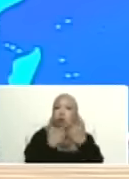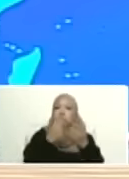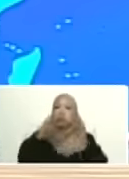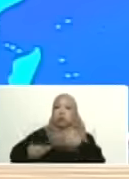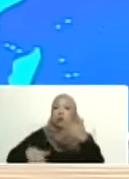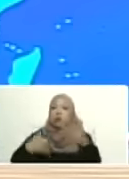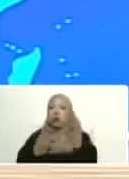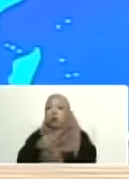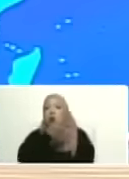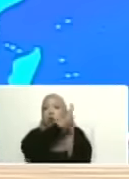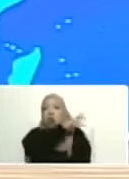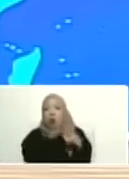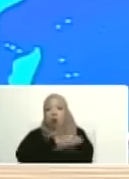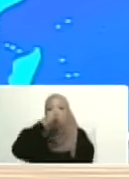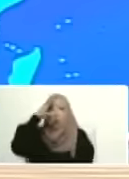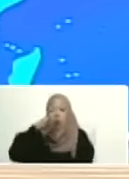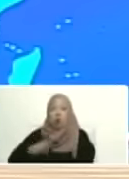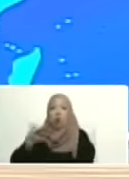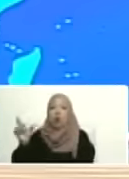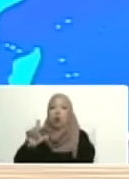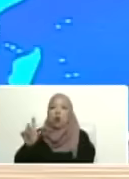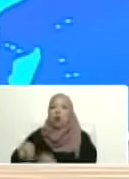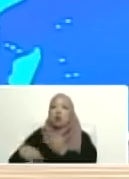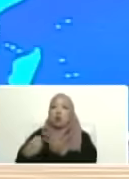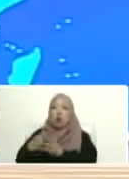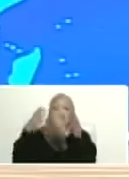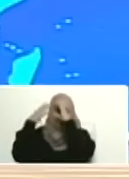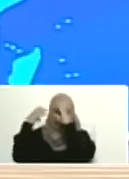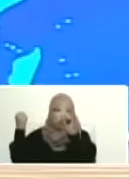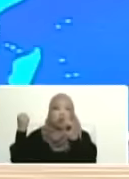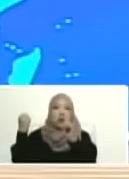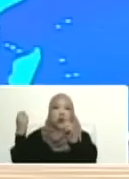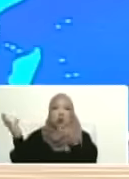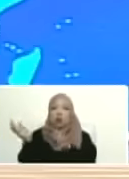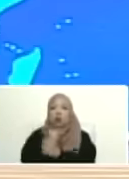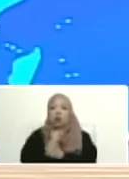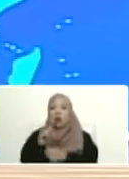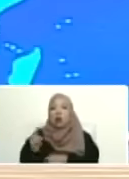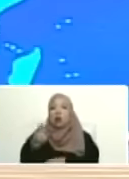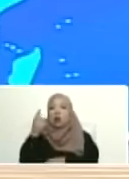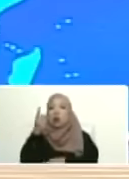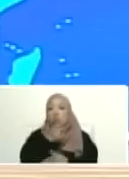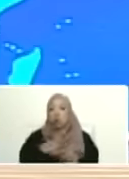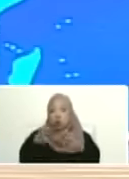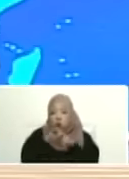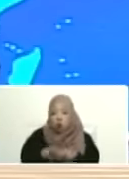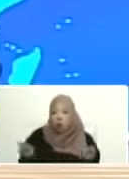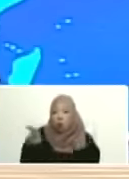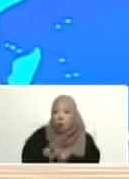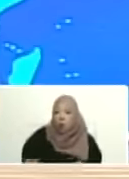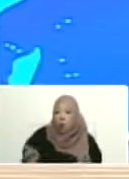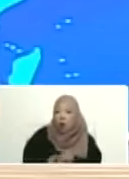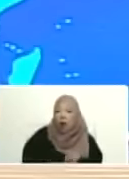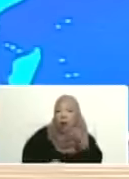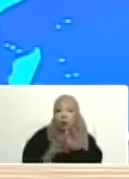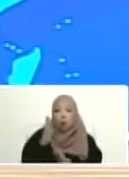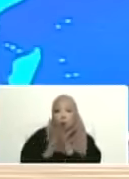teniente coronel, eso consta en los archivos de la Cancillería, eso lo encontré yo una vez curucuteando los archivos de la